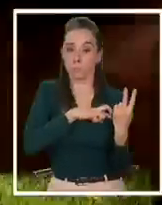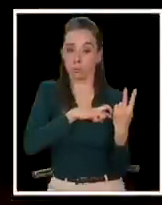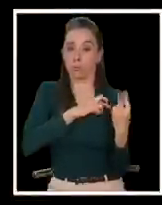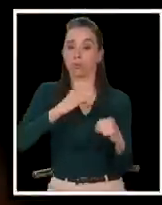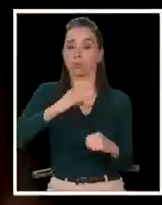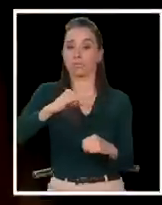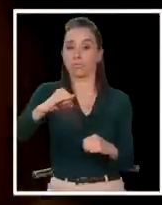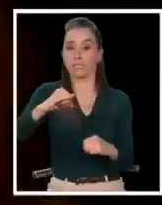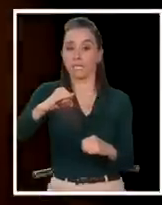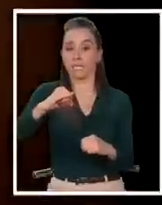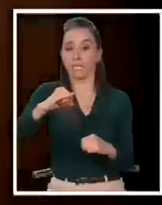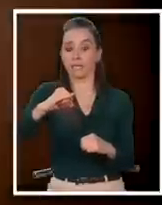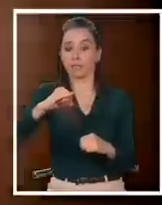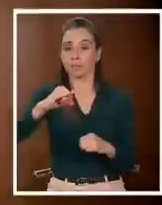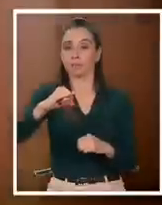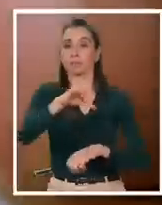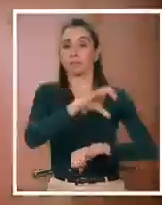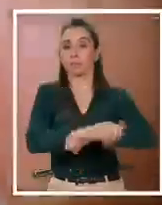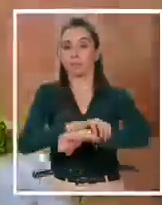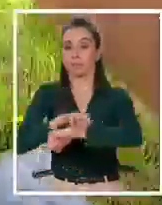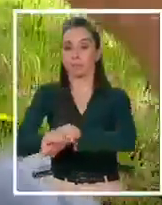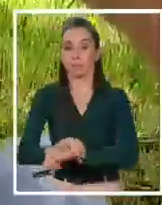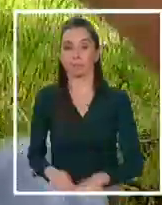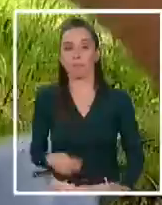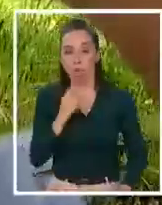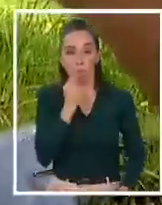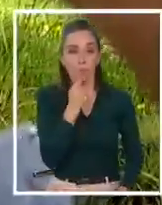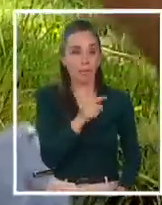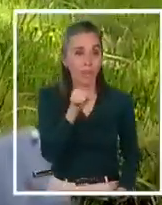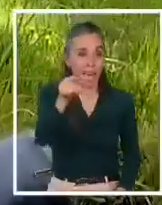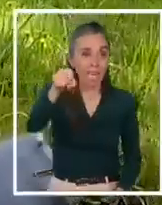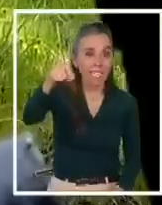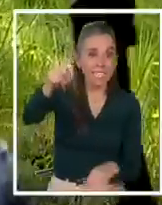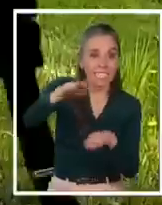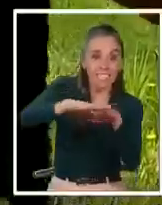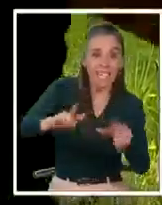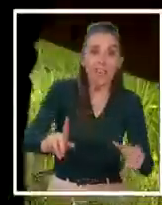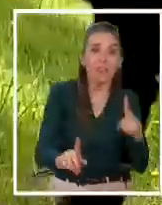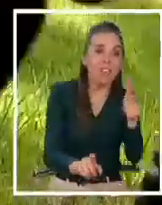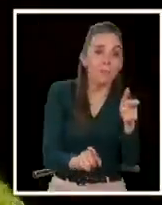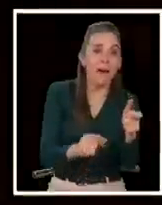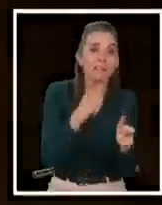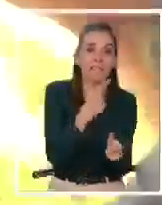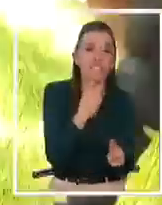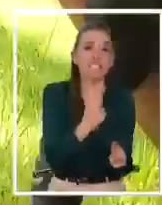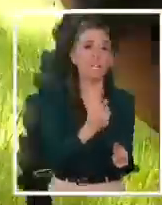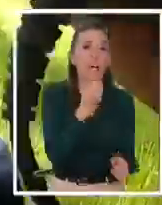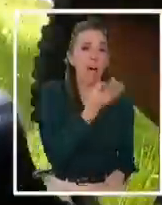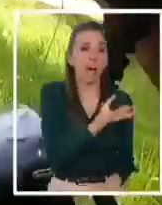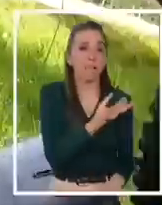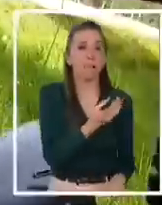deberán continuar en calidad de detenidos. Dispárale al parero que esté de cemento. Dispárale, coño.